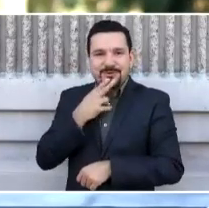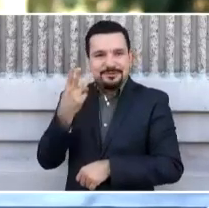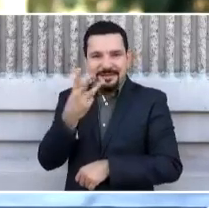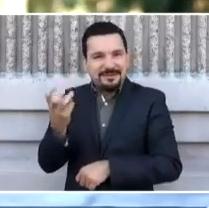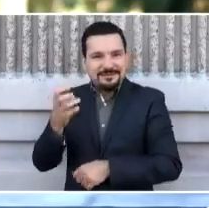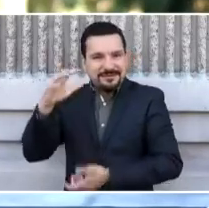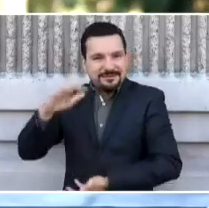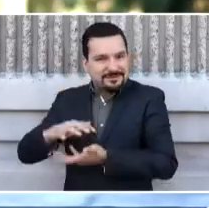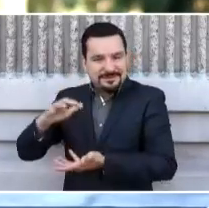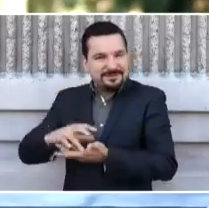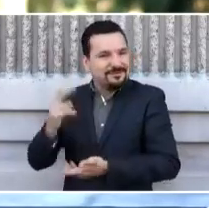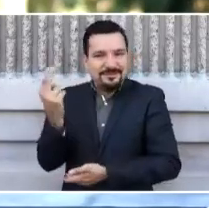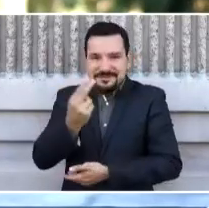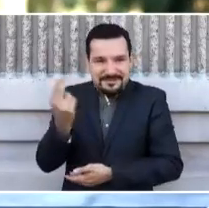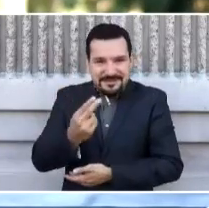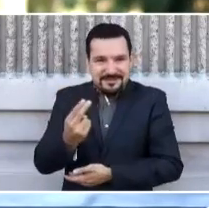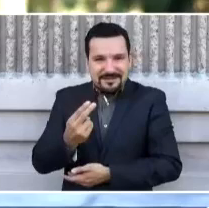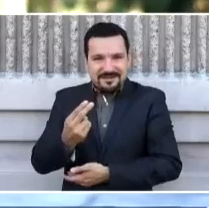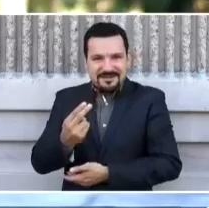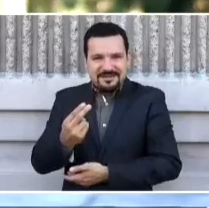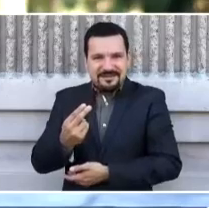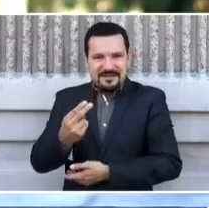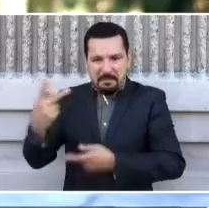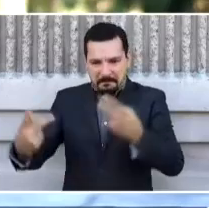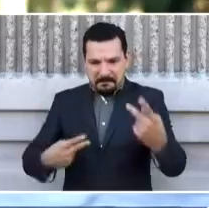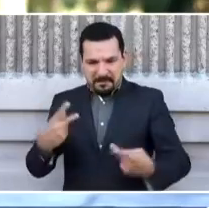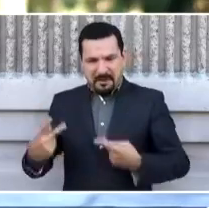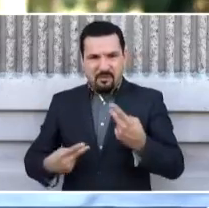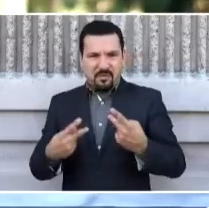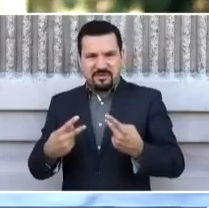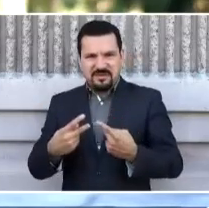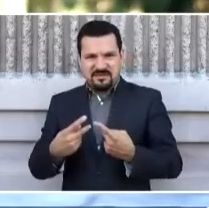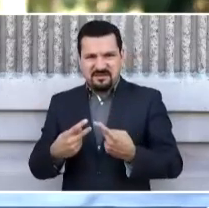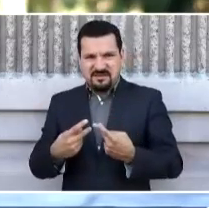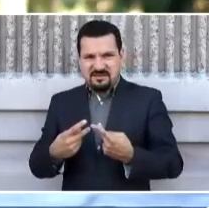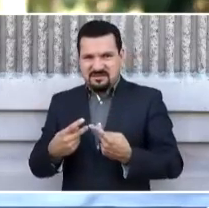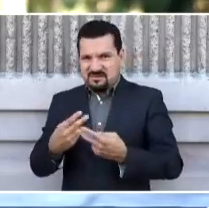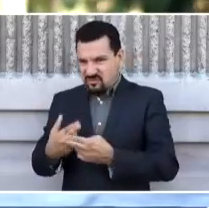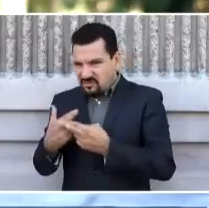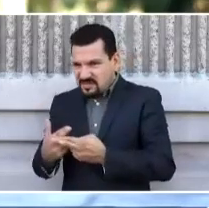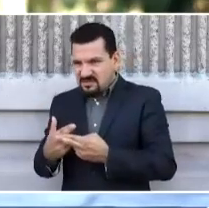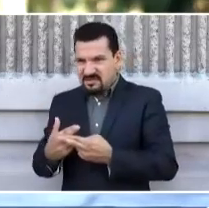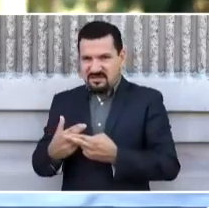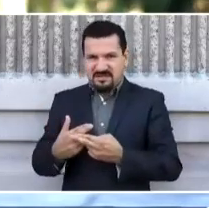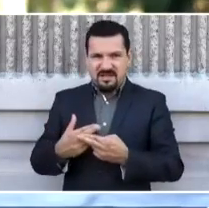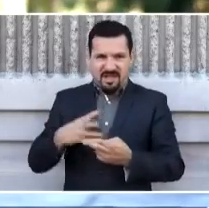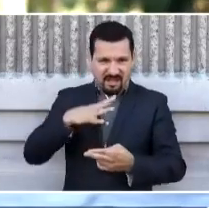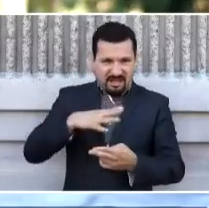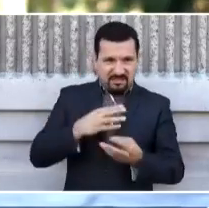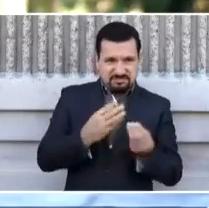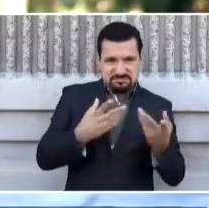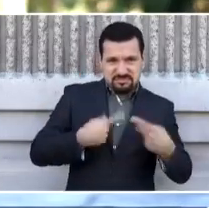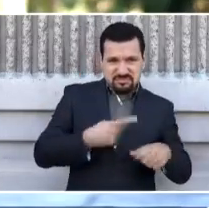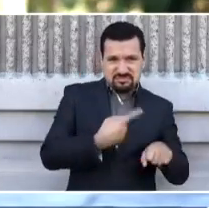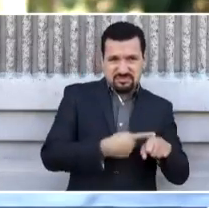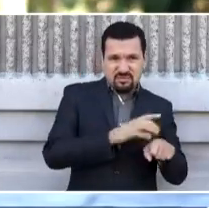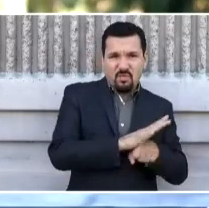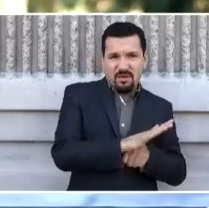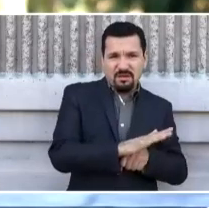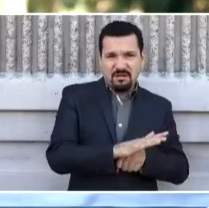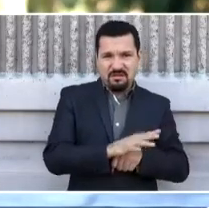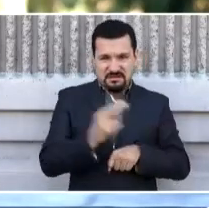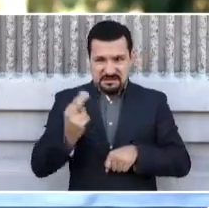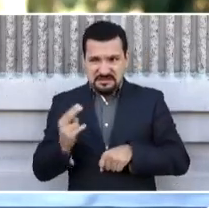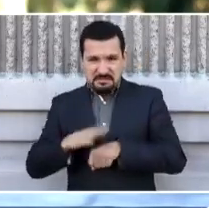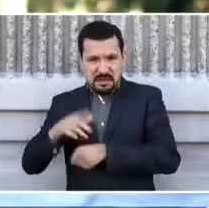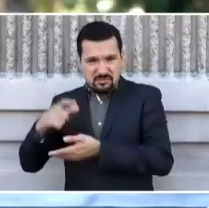utilicen. La pregunta, probablemente nos van a alcanzar o nos van a sobrar, pues realmente eso depende del gran esfuerzo y la ayuda que